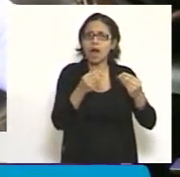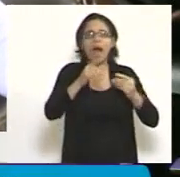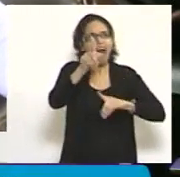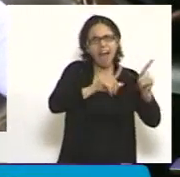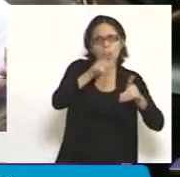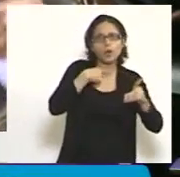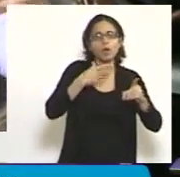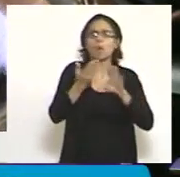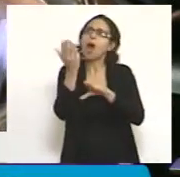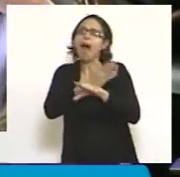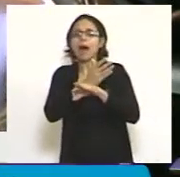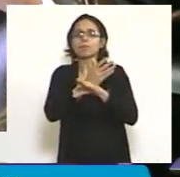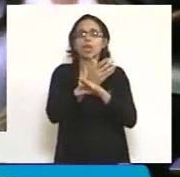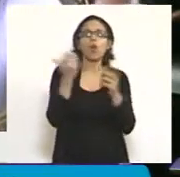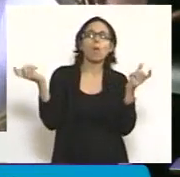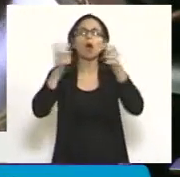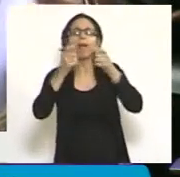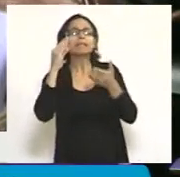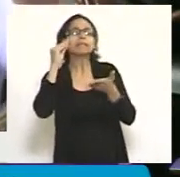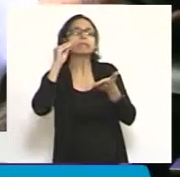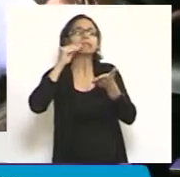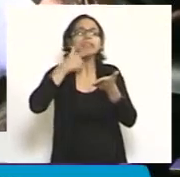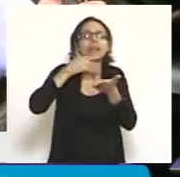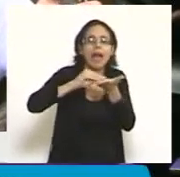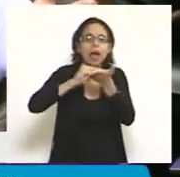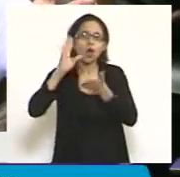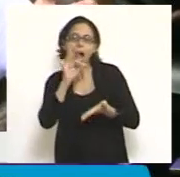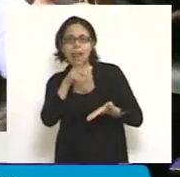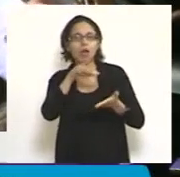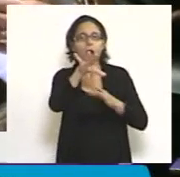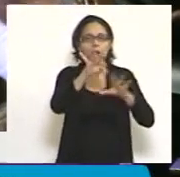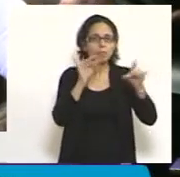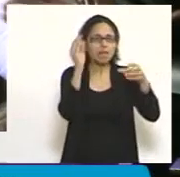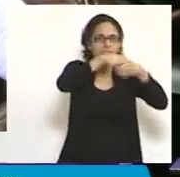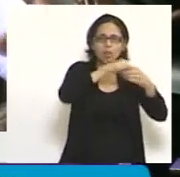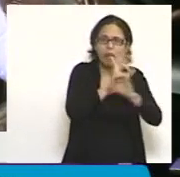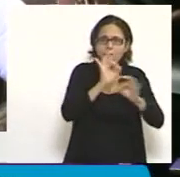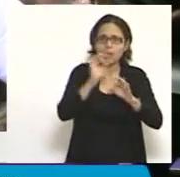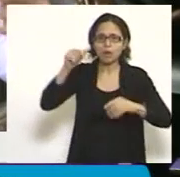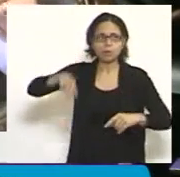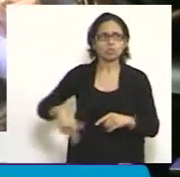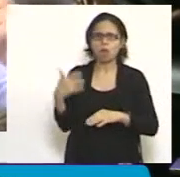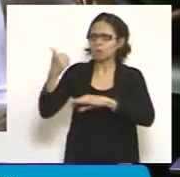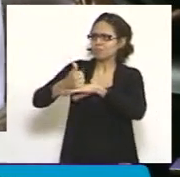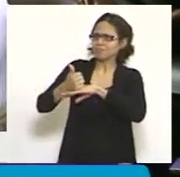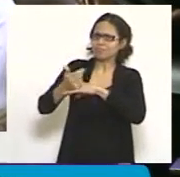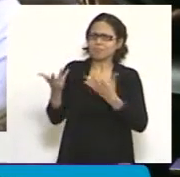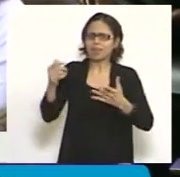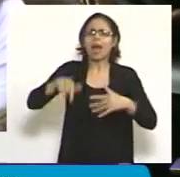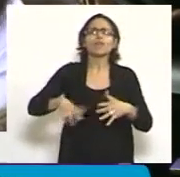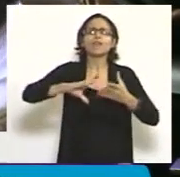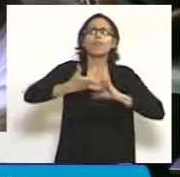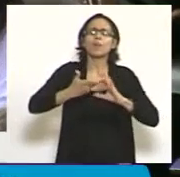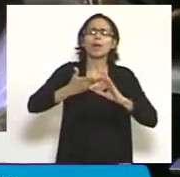del Senado, ni eran propuestos por concursos, ni nada por la historia. Y acá de ustedes no escuché ni pío. La